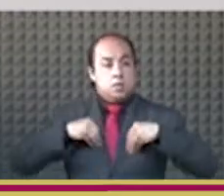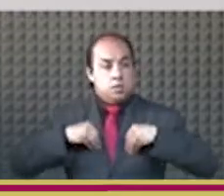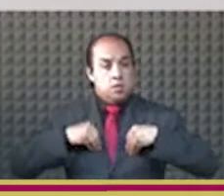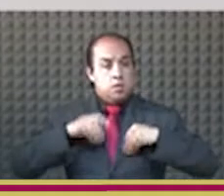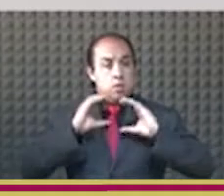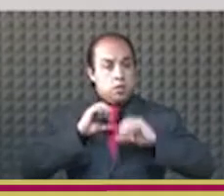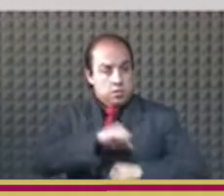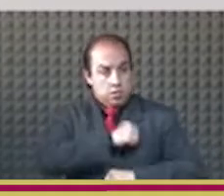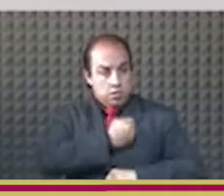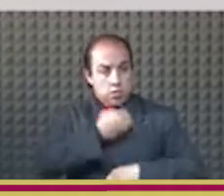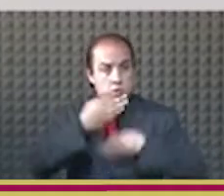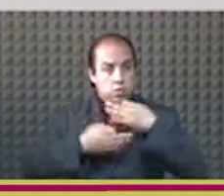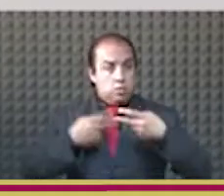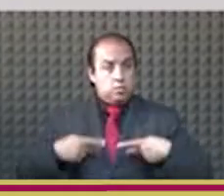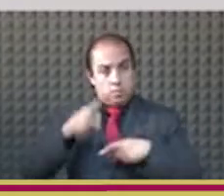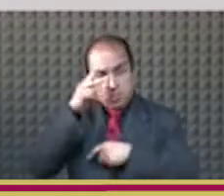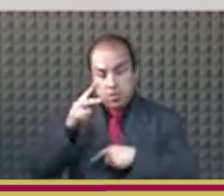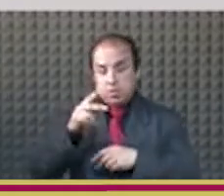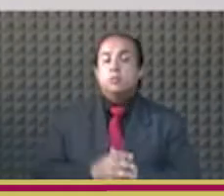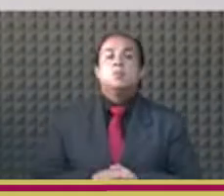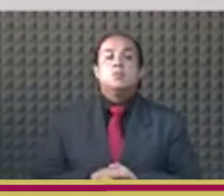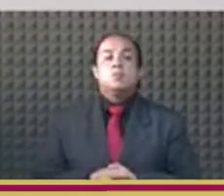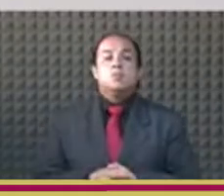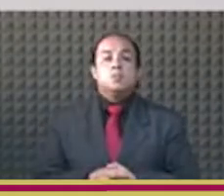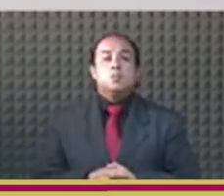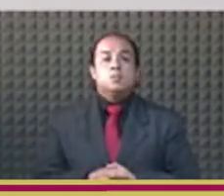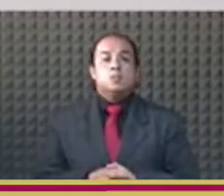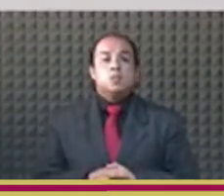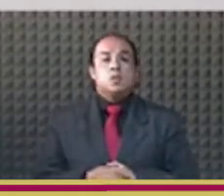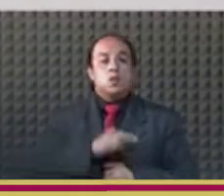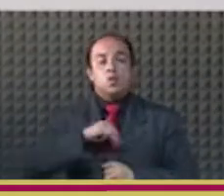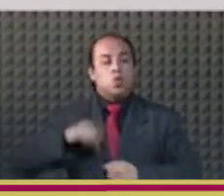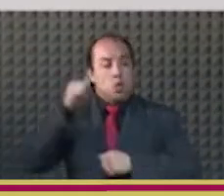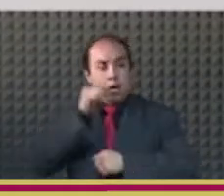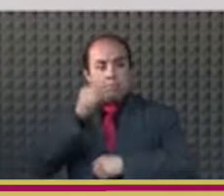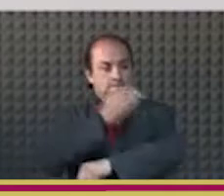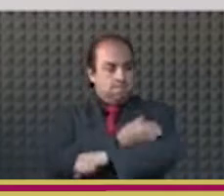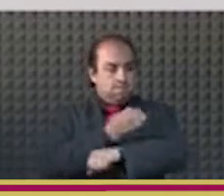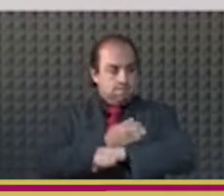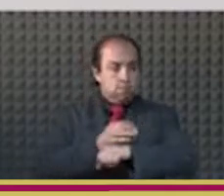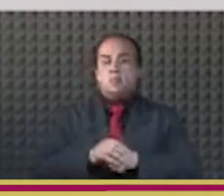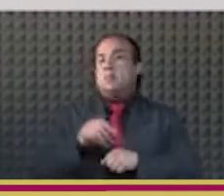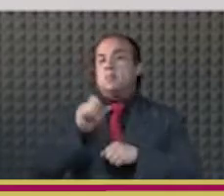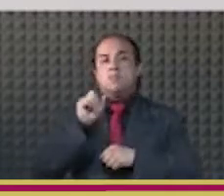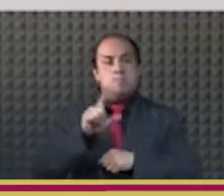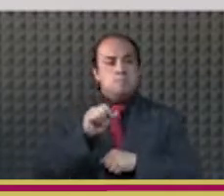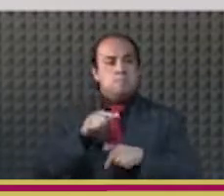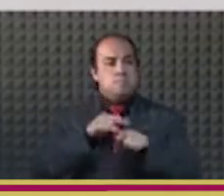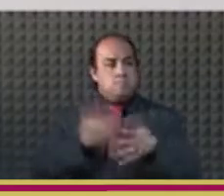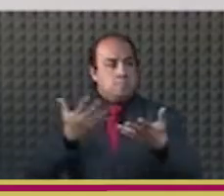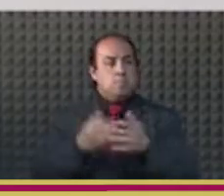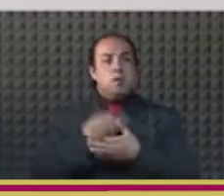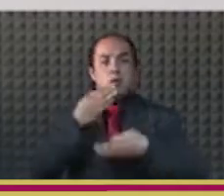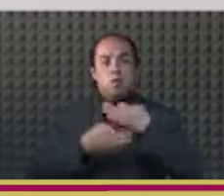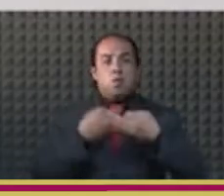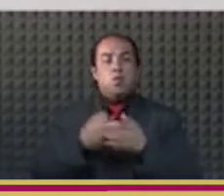la salud de todos los mexicanos. Y en ese sentido siempre hemos acompañado y así lo seguiremos haciendo, todas